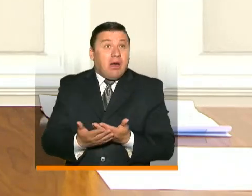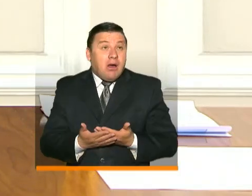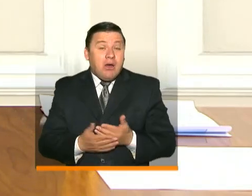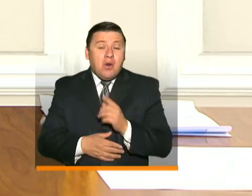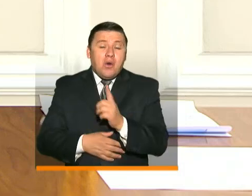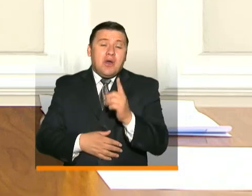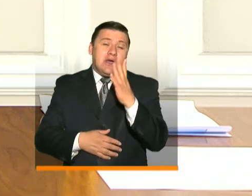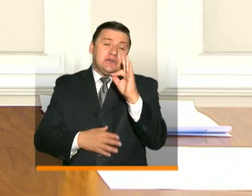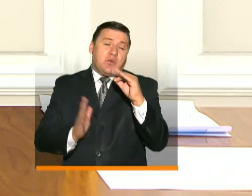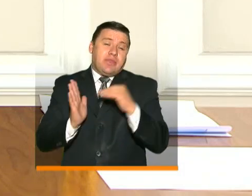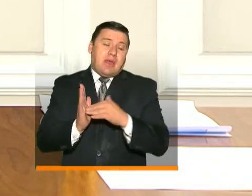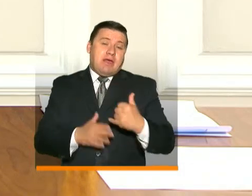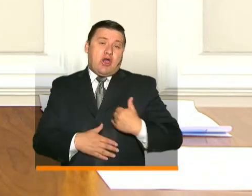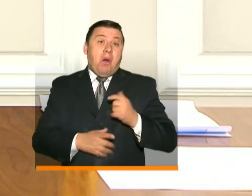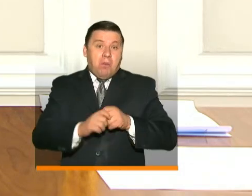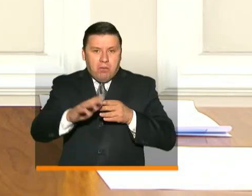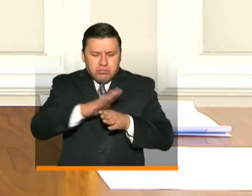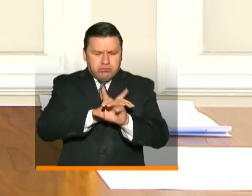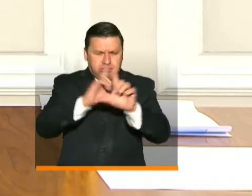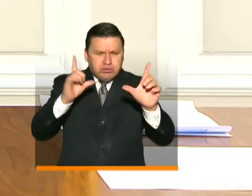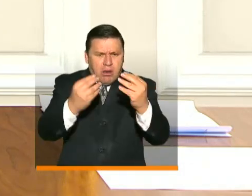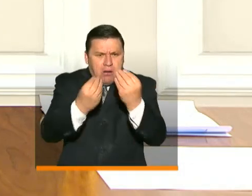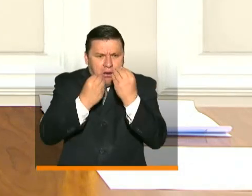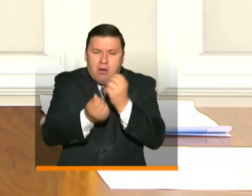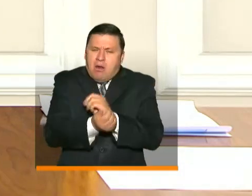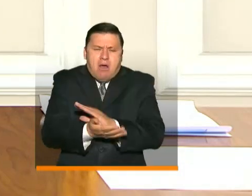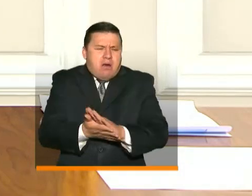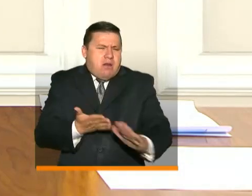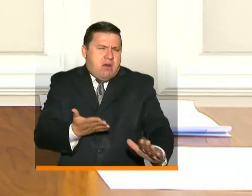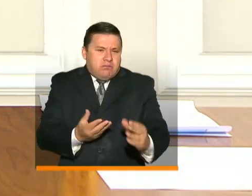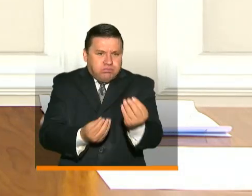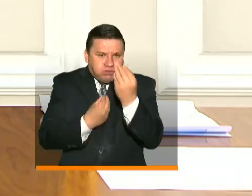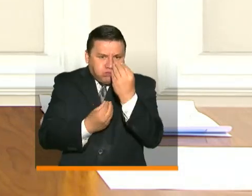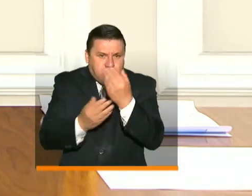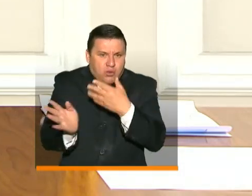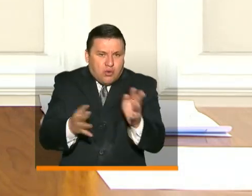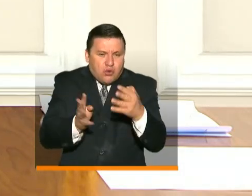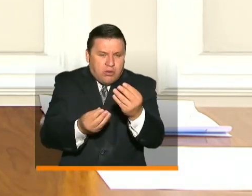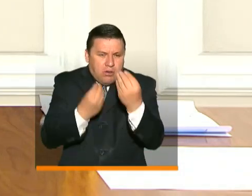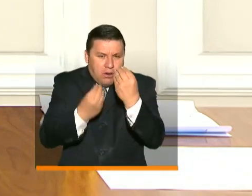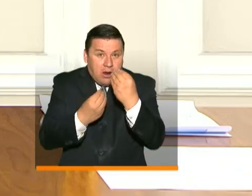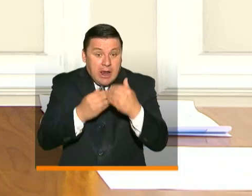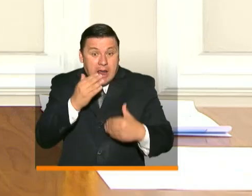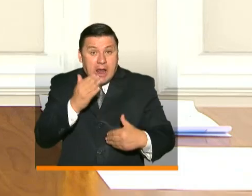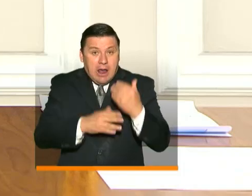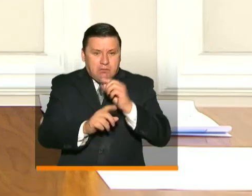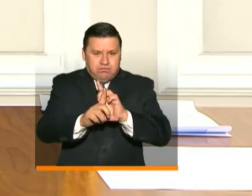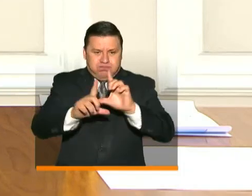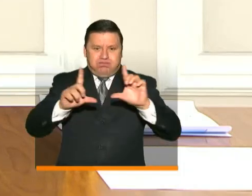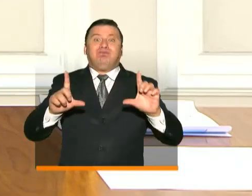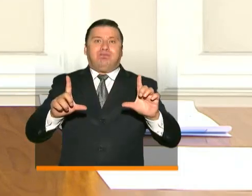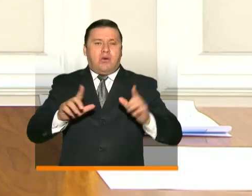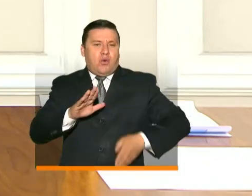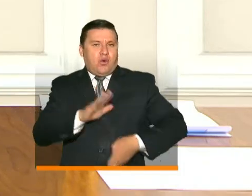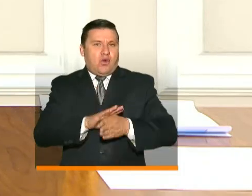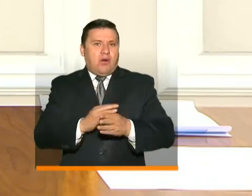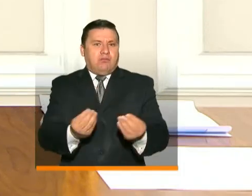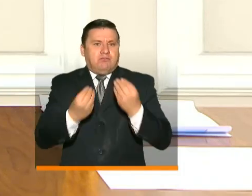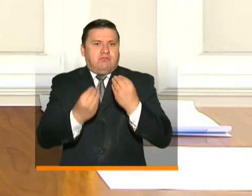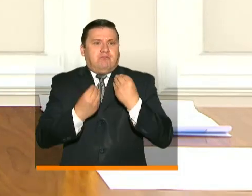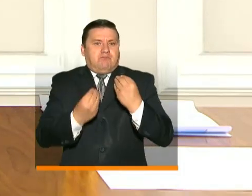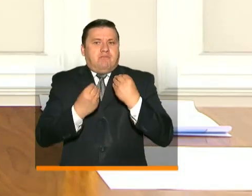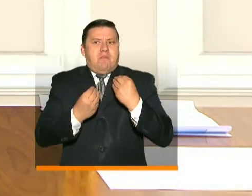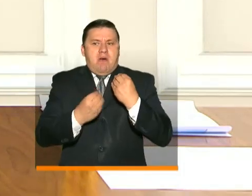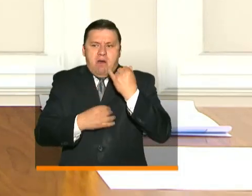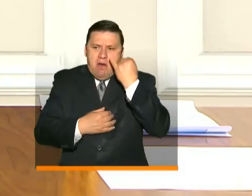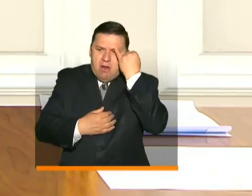de 50,000 jóvenes puedan acceder de manera gratuita a estos cursos y a partir de estas plataformas seguirse formando, seguir